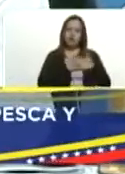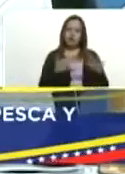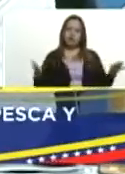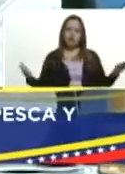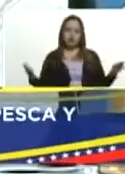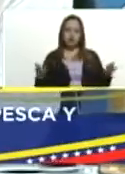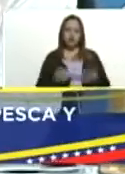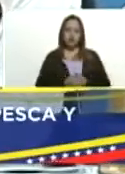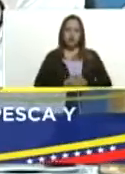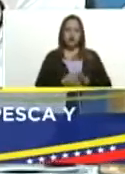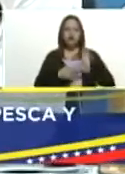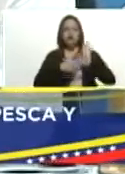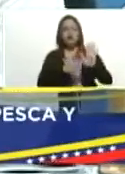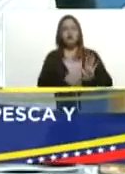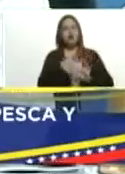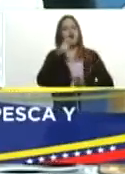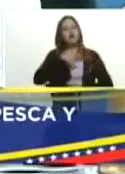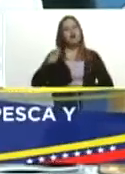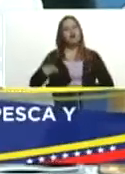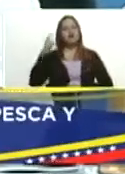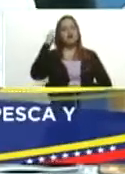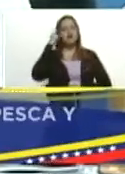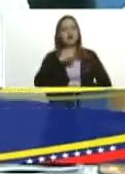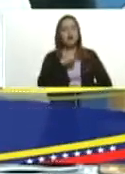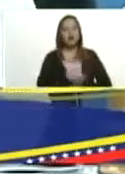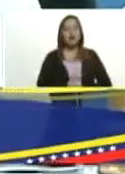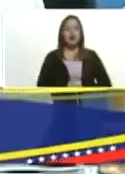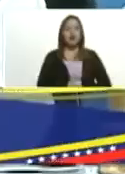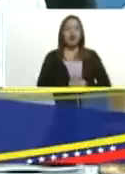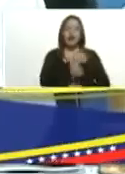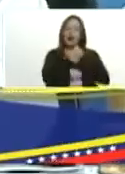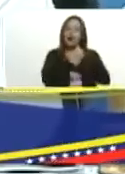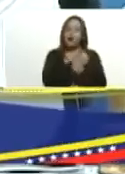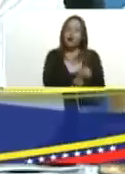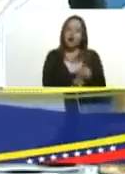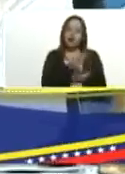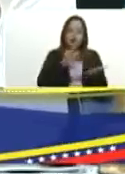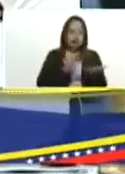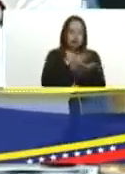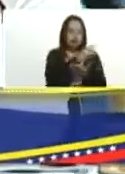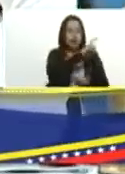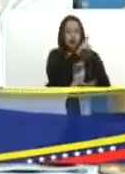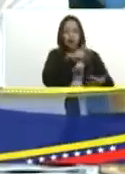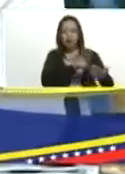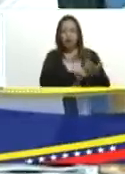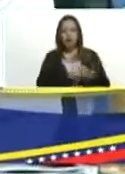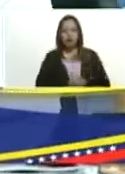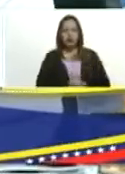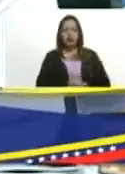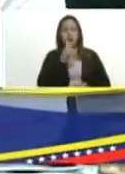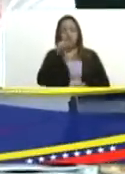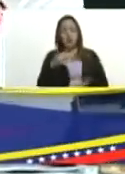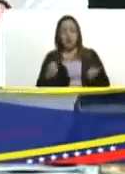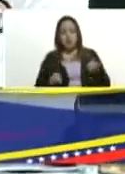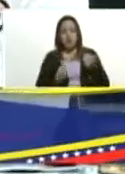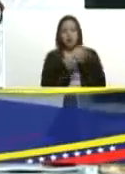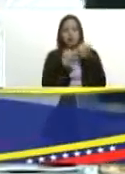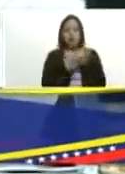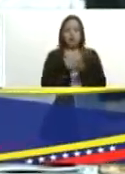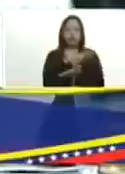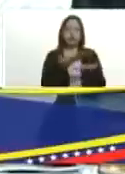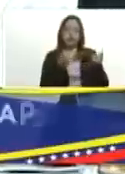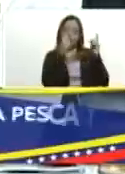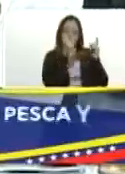abiertos, expresarle en nombre del pueblo de Sucre el afecto, la lealtad absoluta y el respaldo que le brinda a